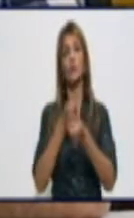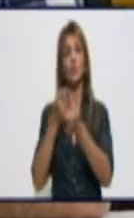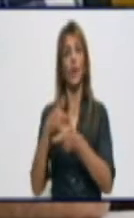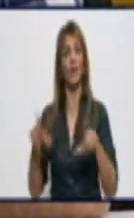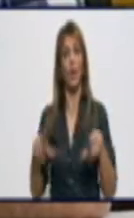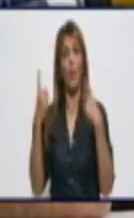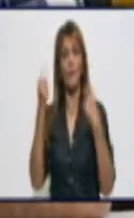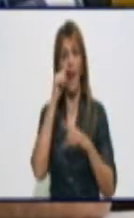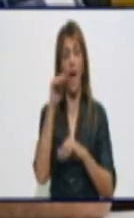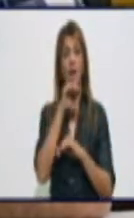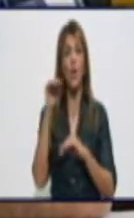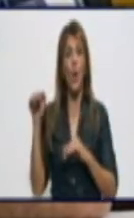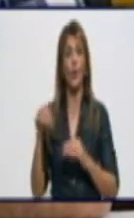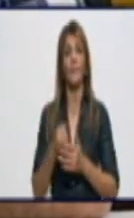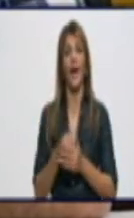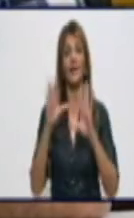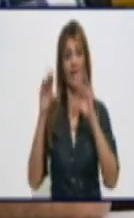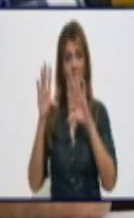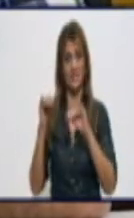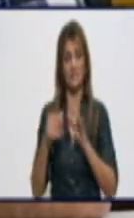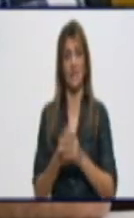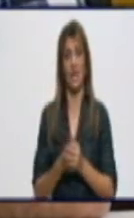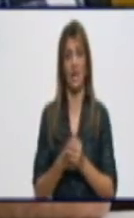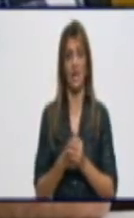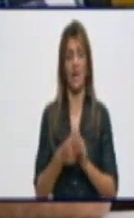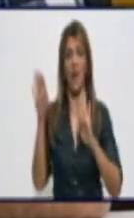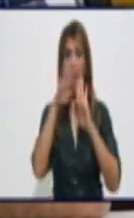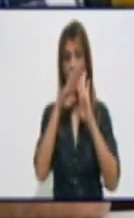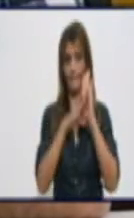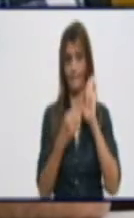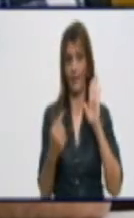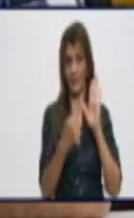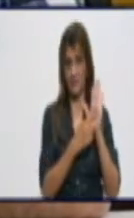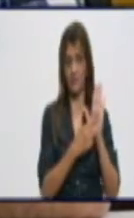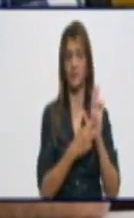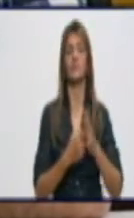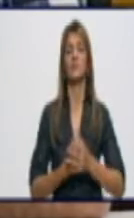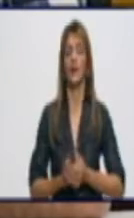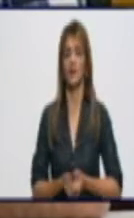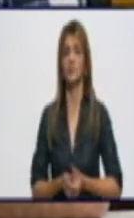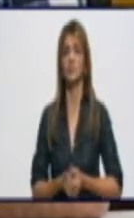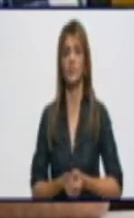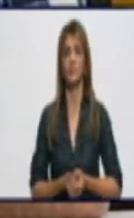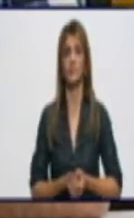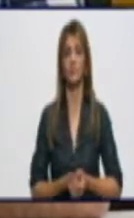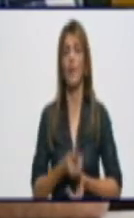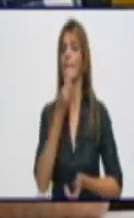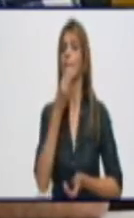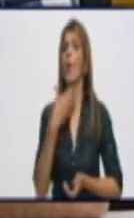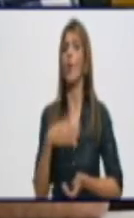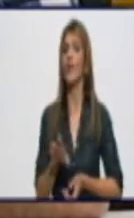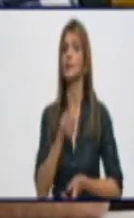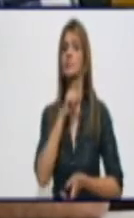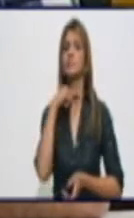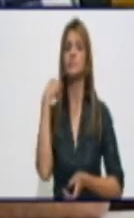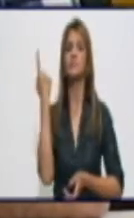dice el sistema de sanidad y de seguimiento de calidad y de trazabilidad, va a poder